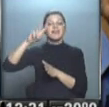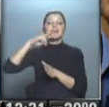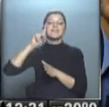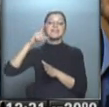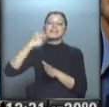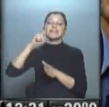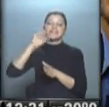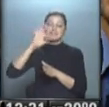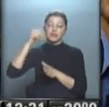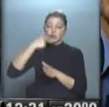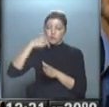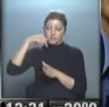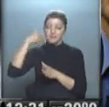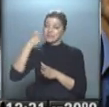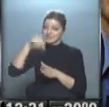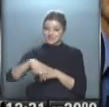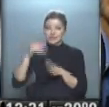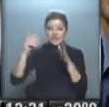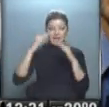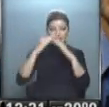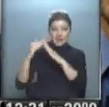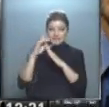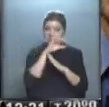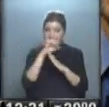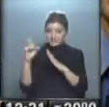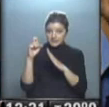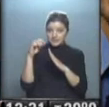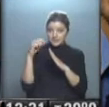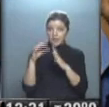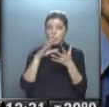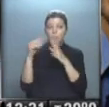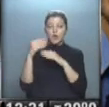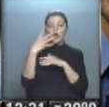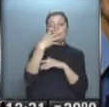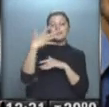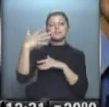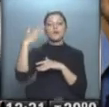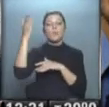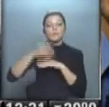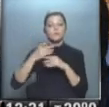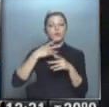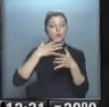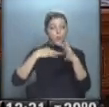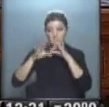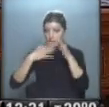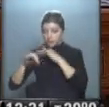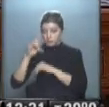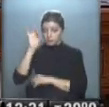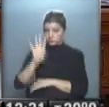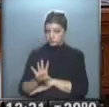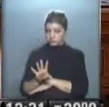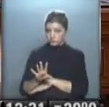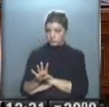cada 100 hogares que tienen acceso a su red, solo le vende a un promedio de 45%. Y es notable